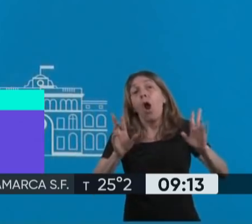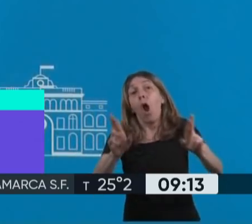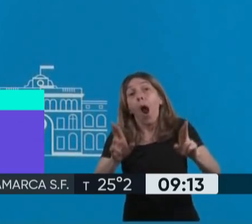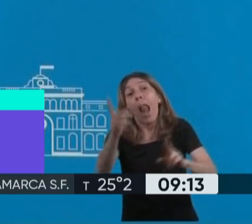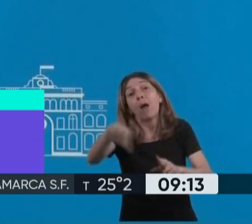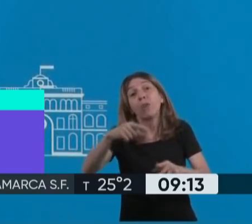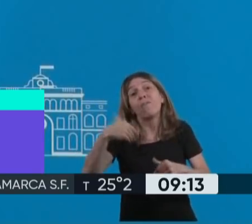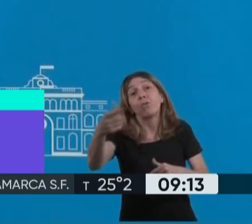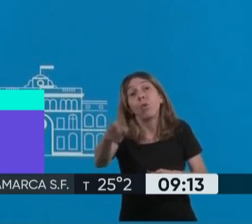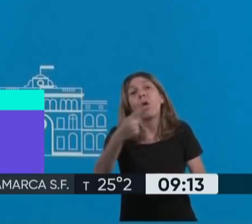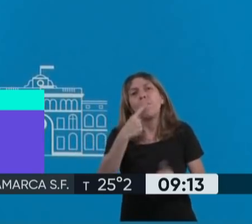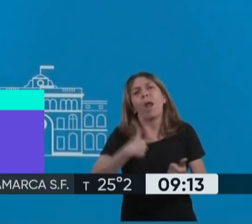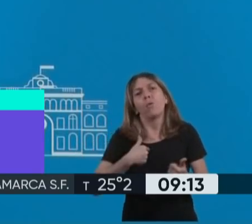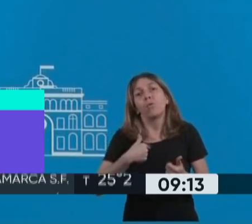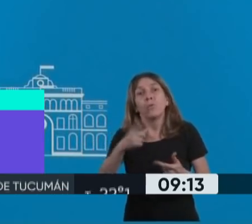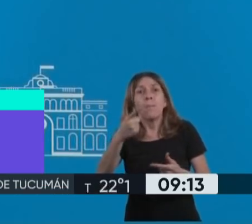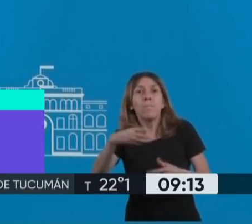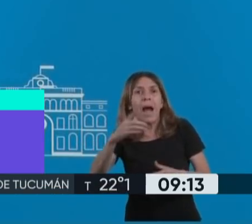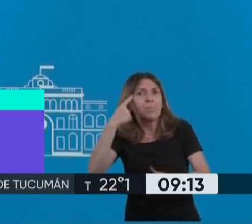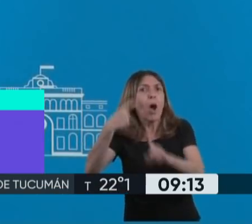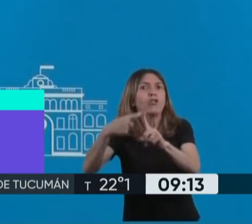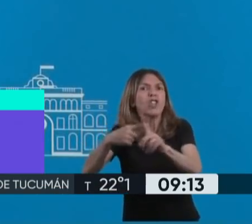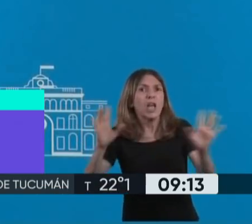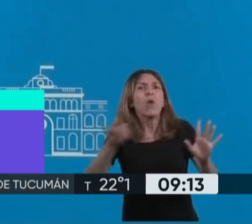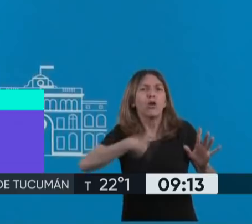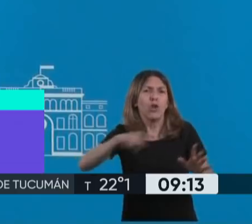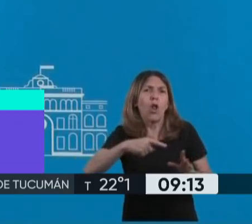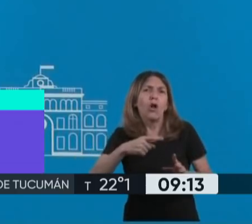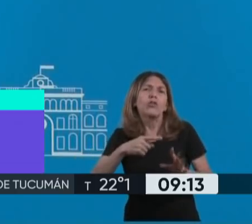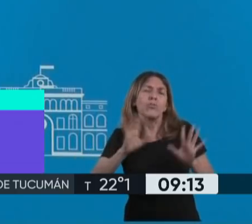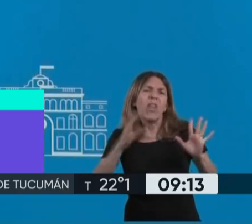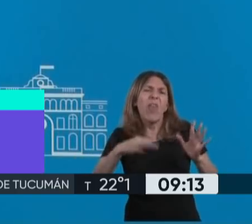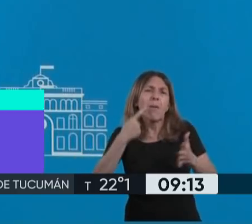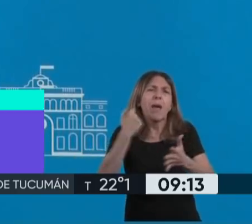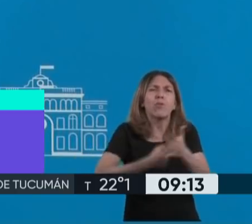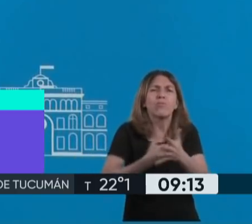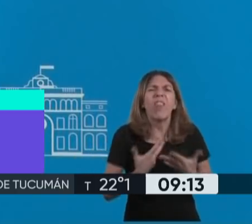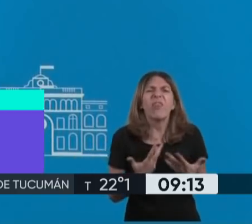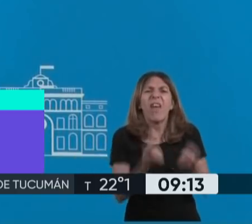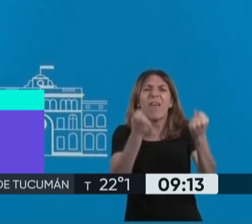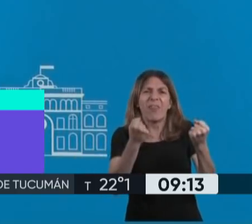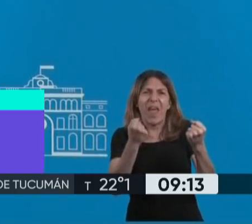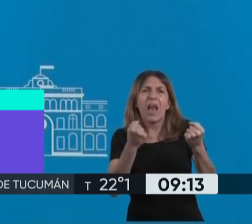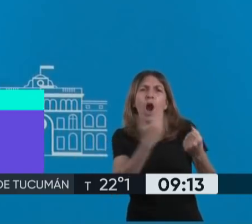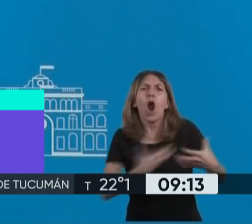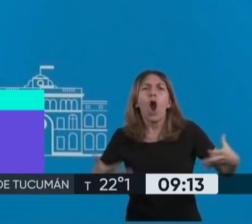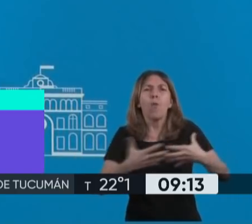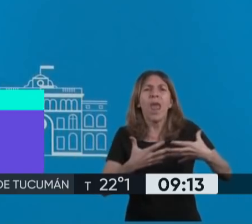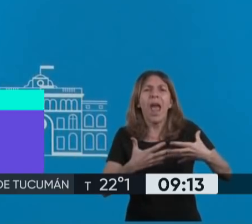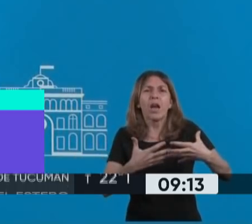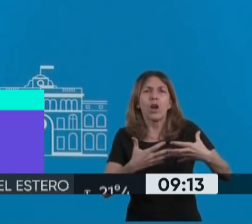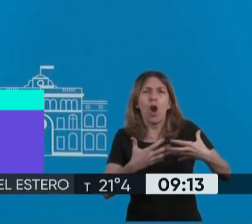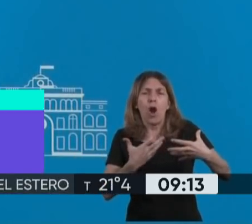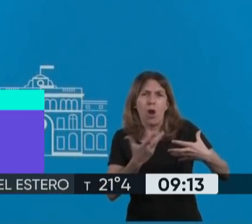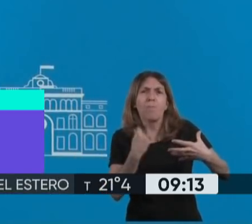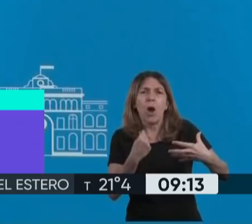la postura de Argentina que la de Estados Unidos, que me parece que es lo que todos deberíamos intentar, defender lo que es la postura de este gobierno, que es una postura que